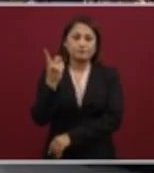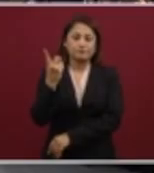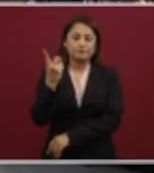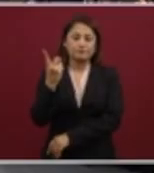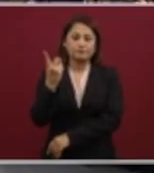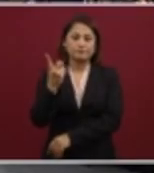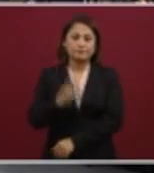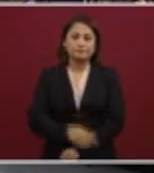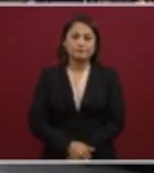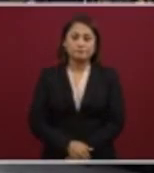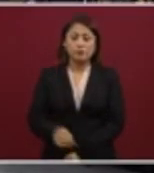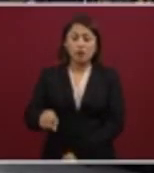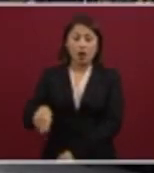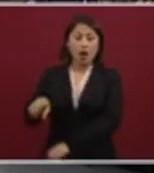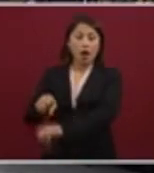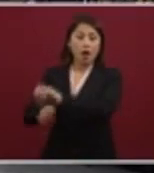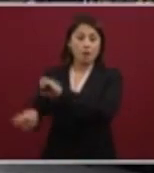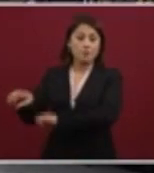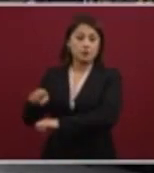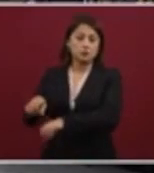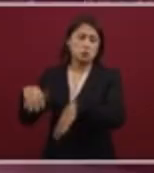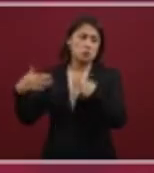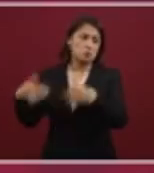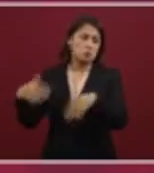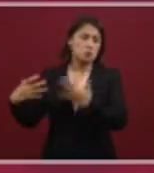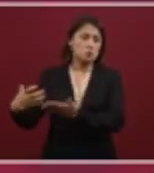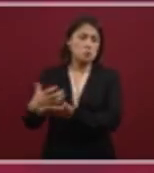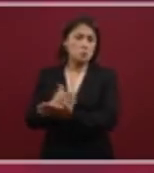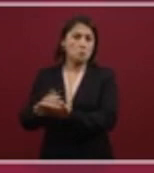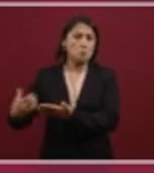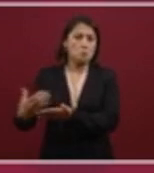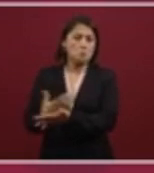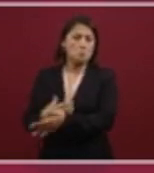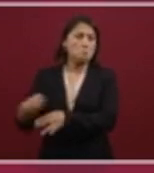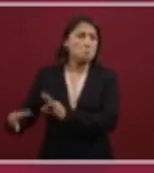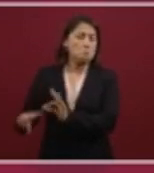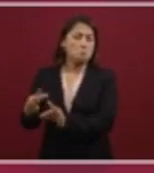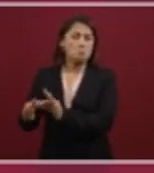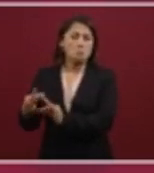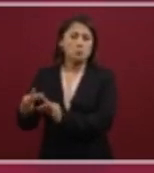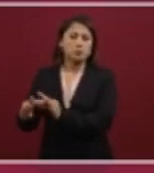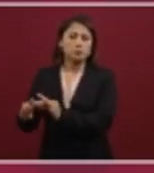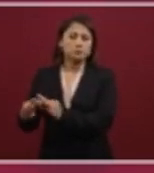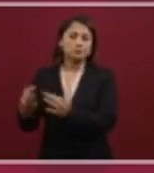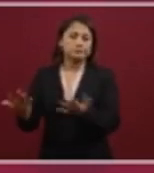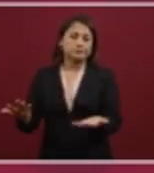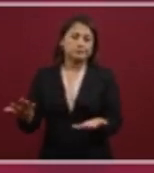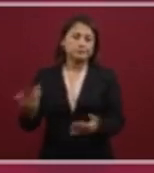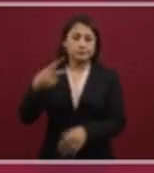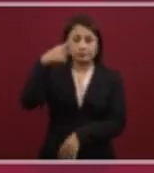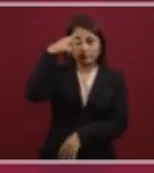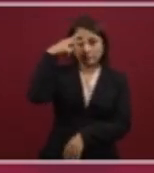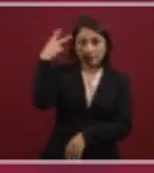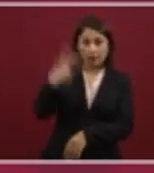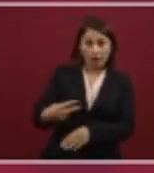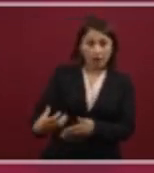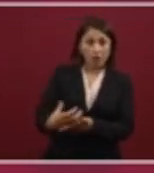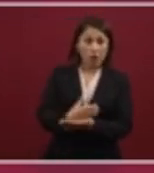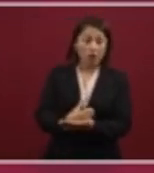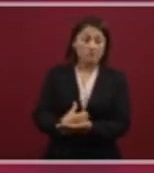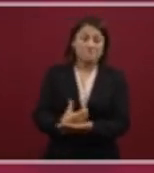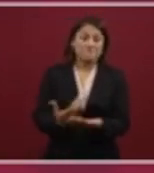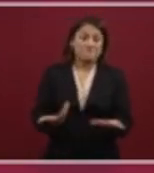Le fue muy bien a la empresa y muy mal al país, a la